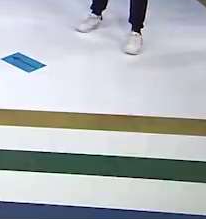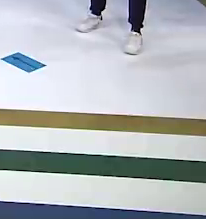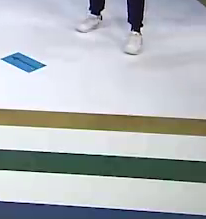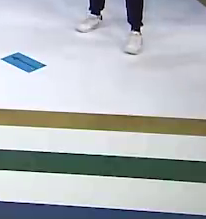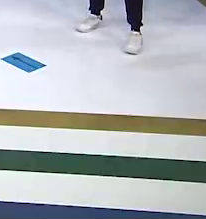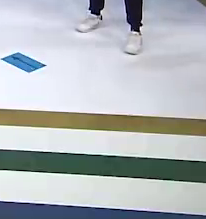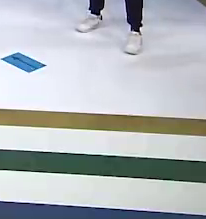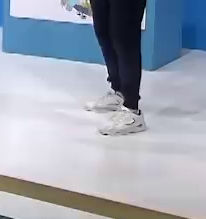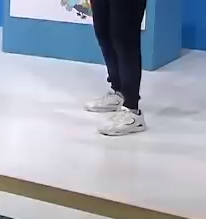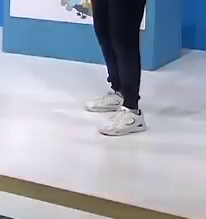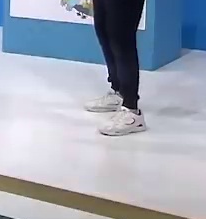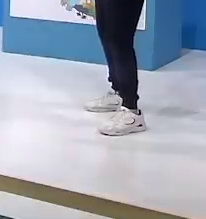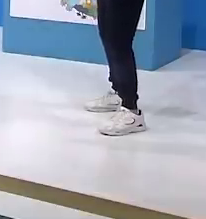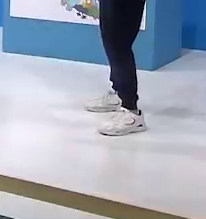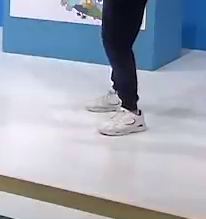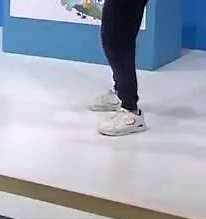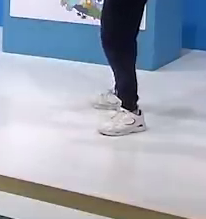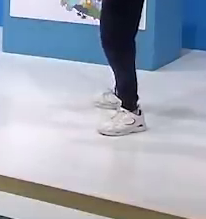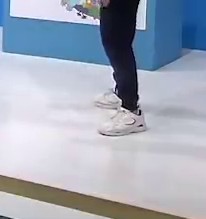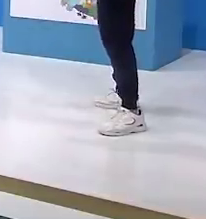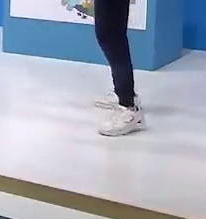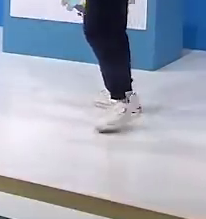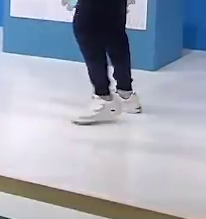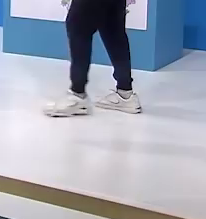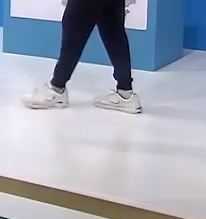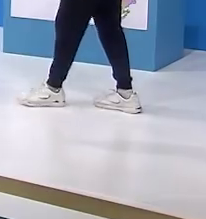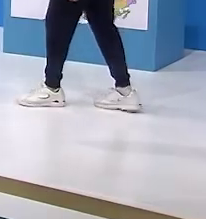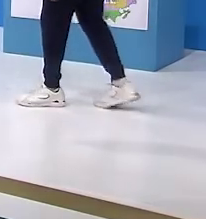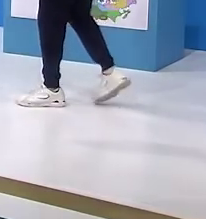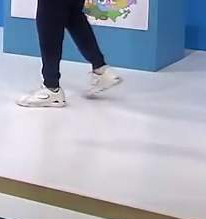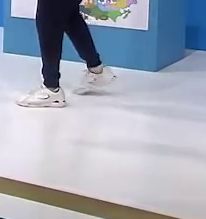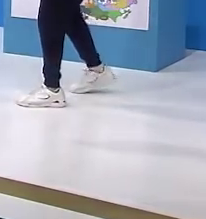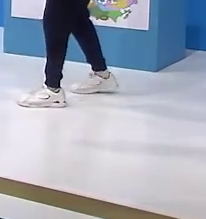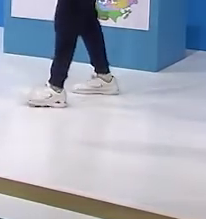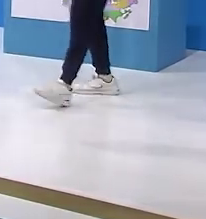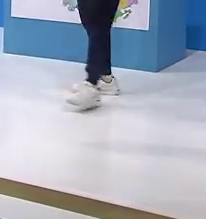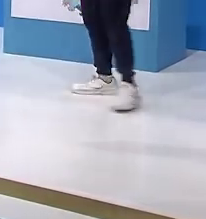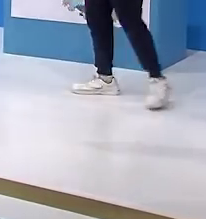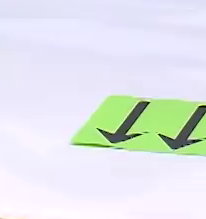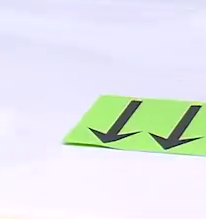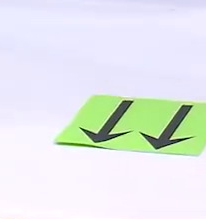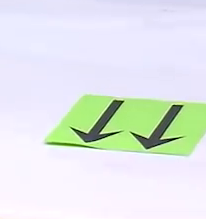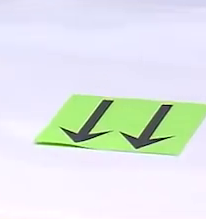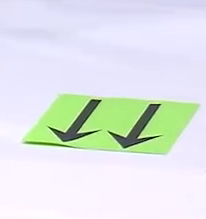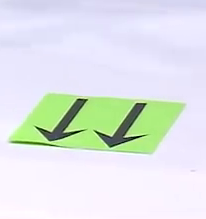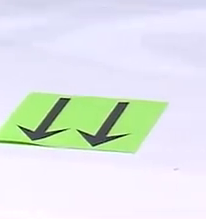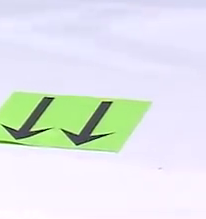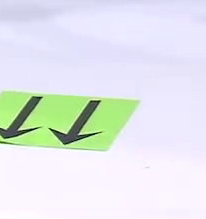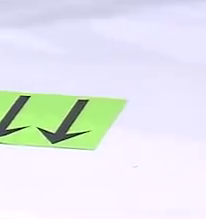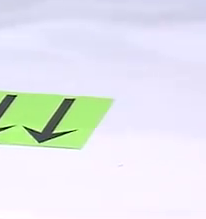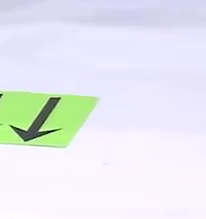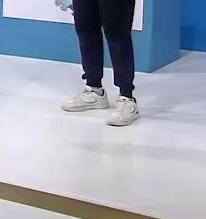giro. Que donde pusiste una X hay que apoyar una mano. Donde hay dos X, dos manos.